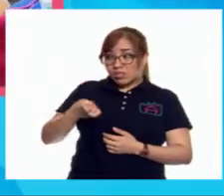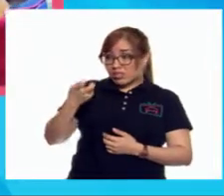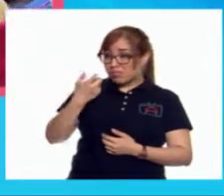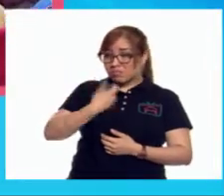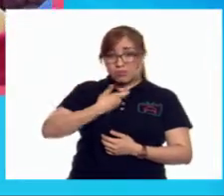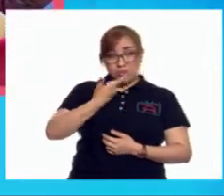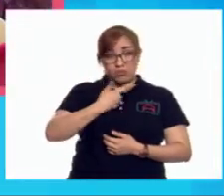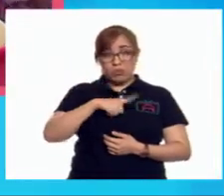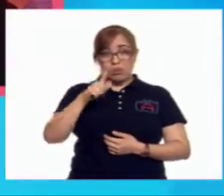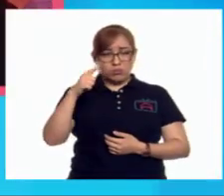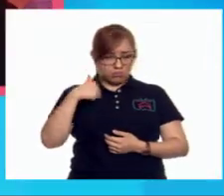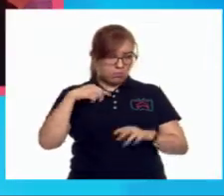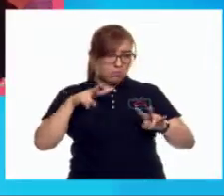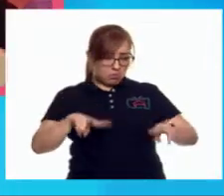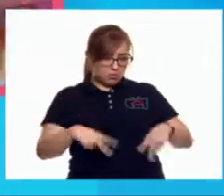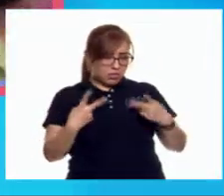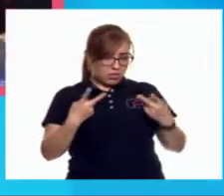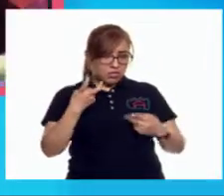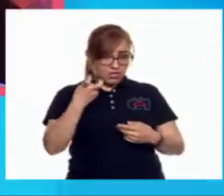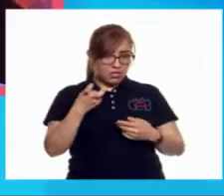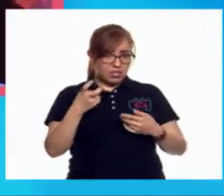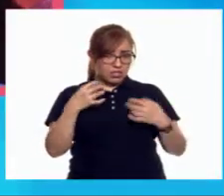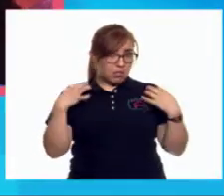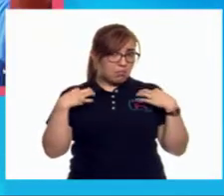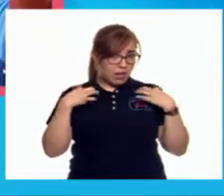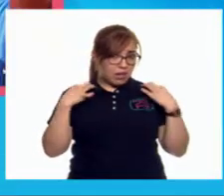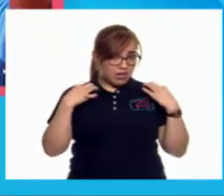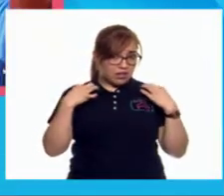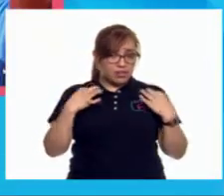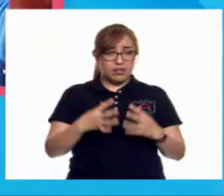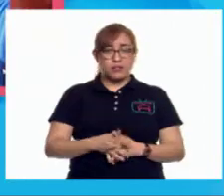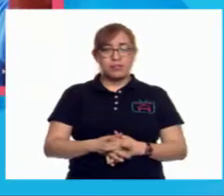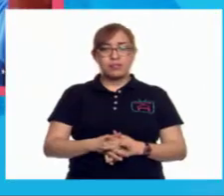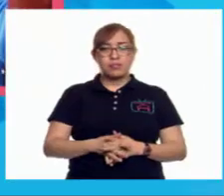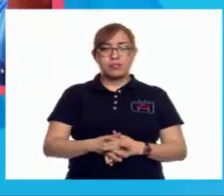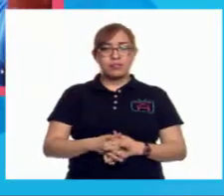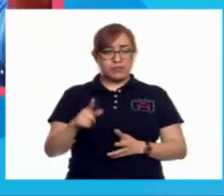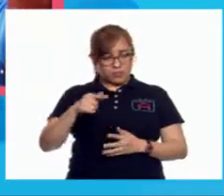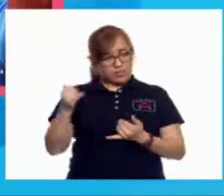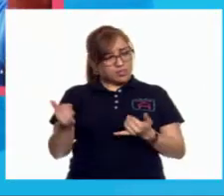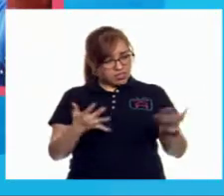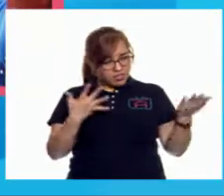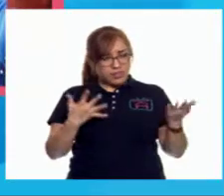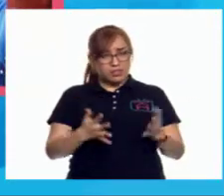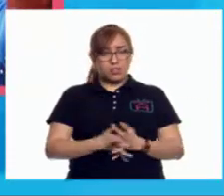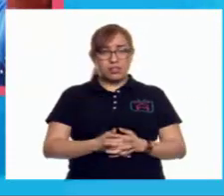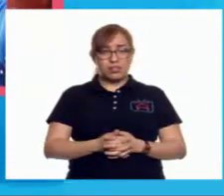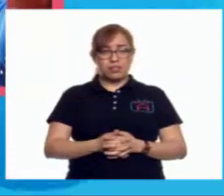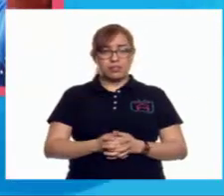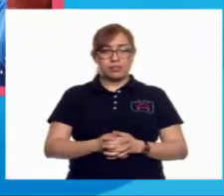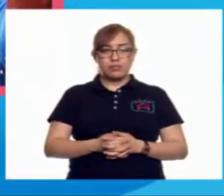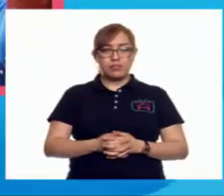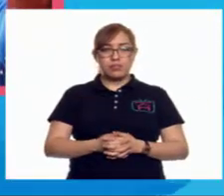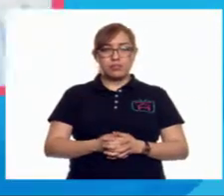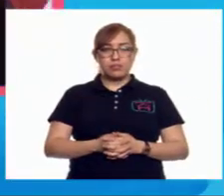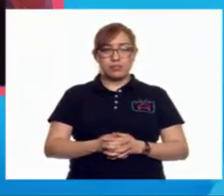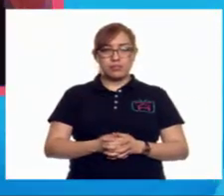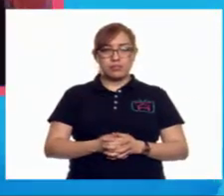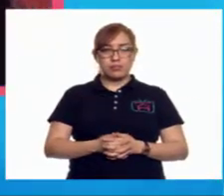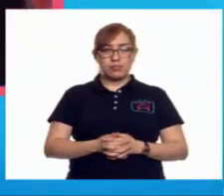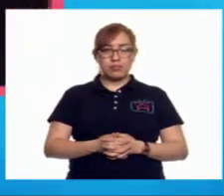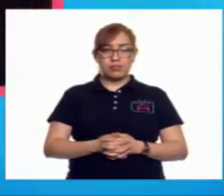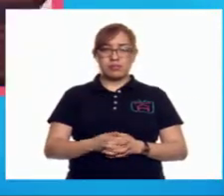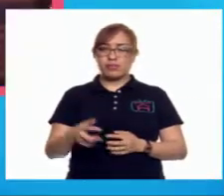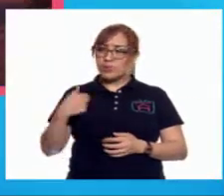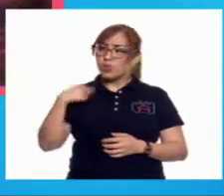playera de la selección, mija, ¿no? No, regrésale su dinero. Llévatela, está buena la playera. Sí, este, además, pues, que le pongo unos pollitos. Si estoy